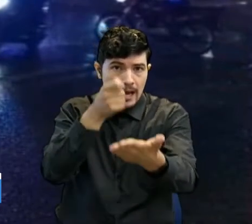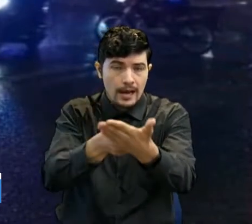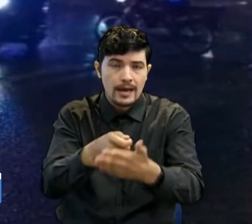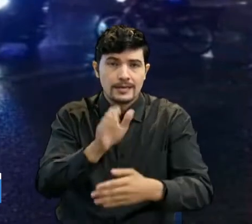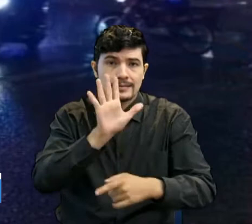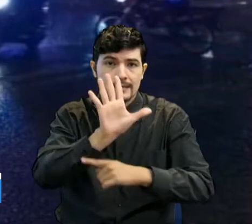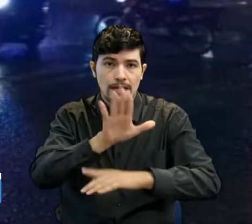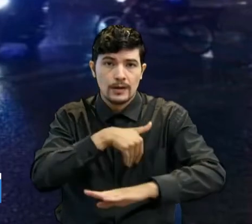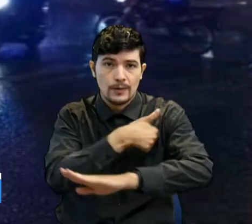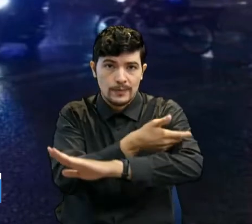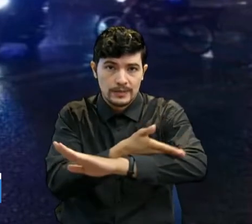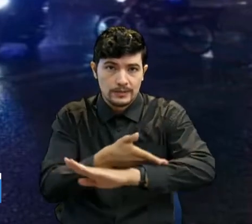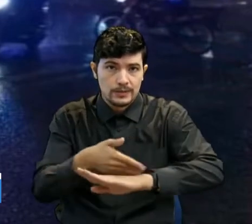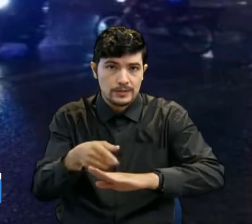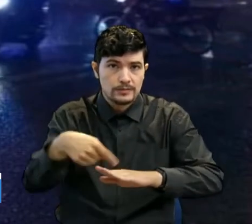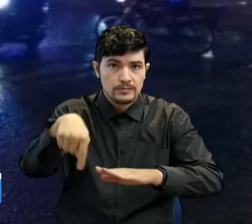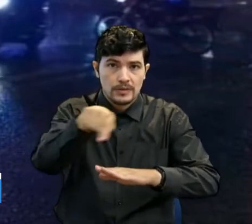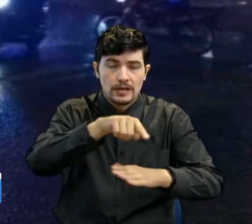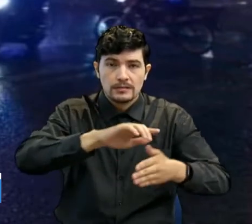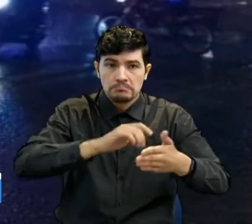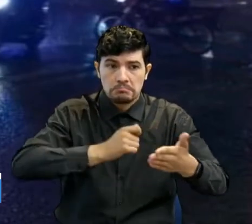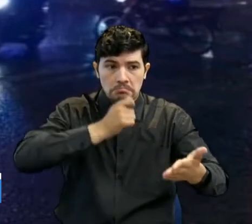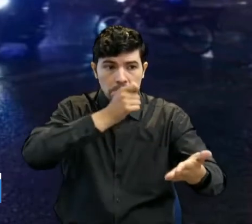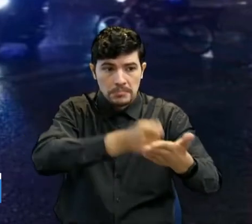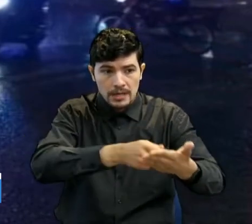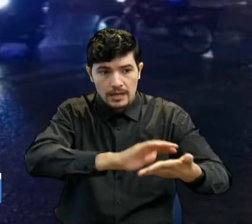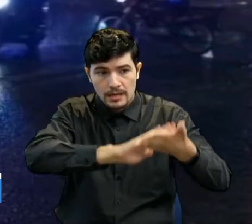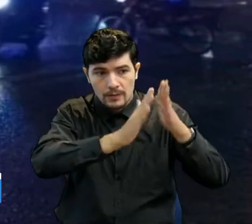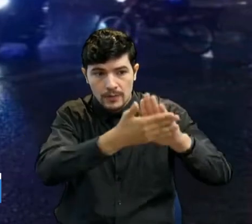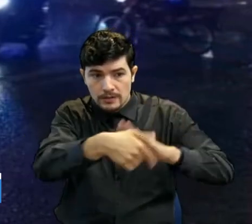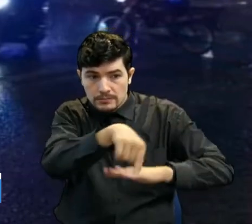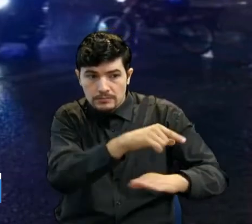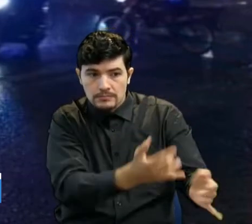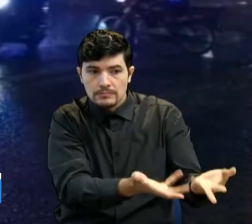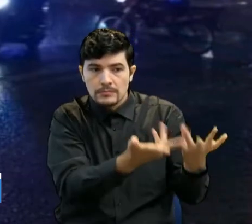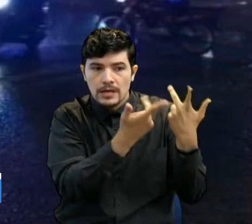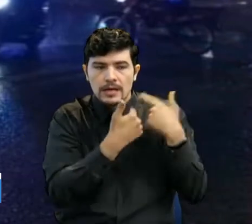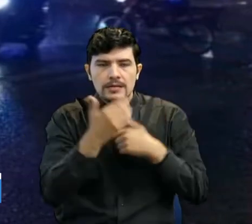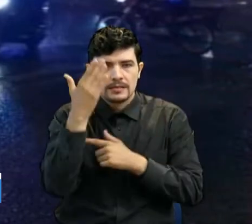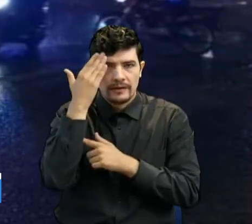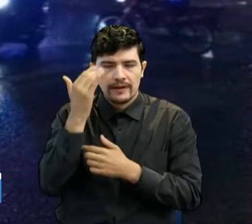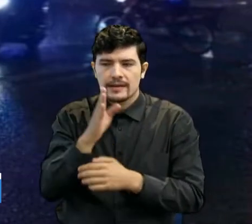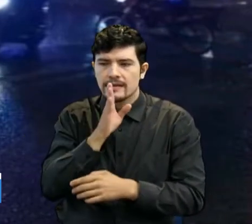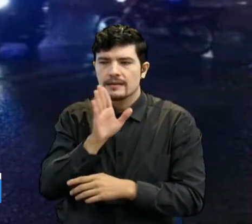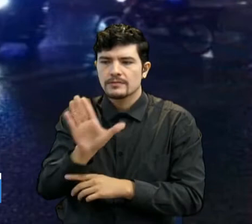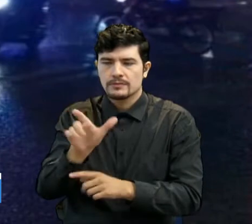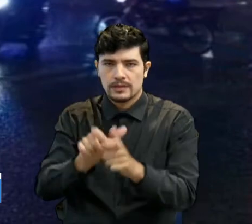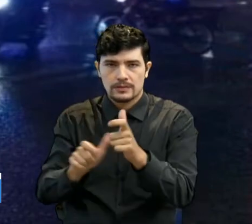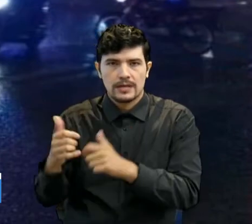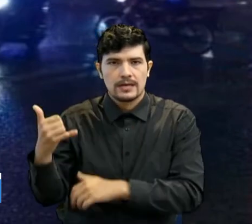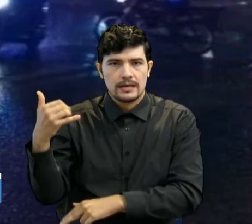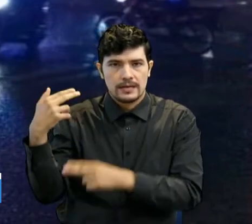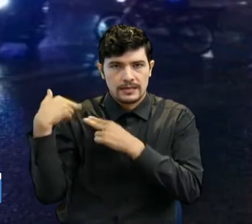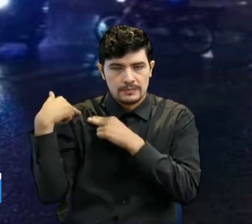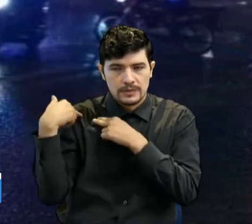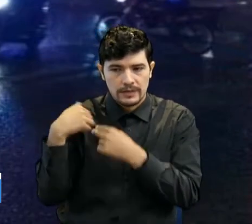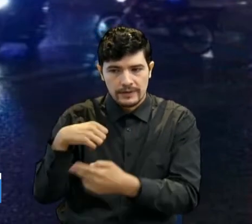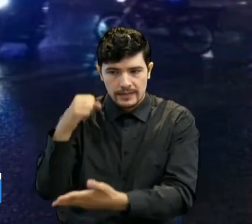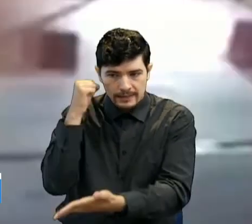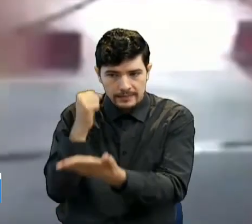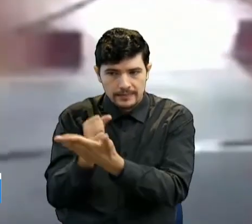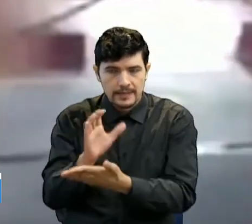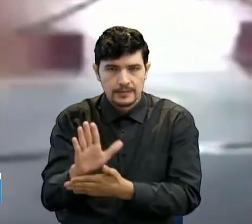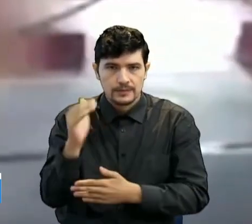estarían dispuestos a otorgar por información que pueda dar con el paradero de los autores materiales e intelectuales del asesinato